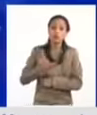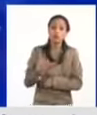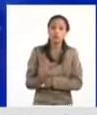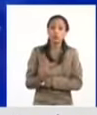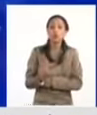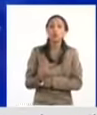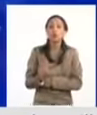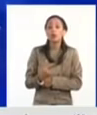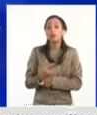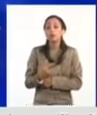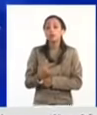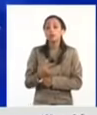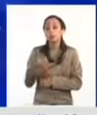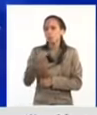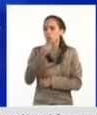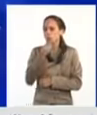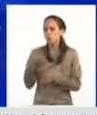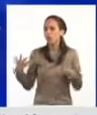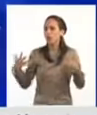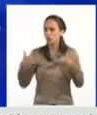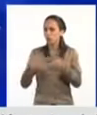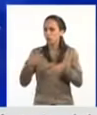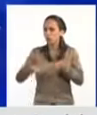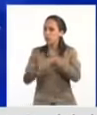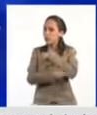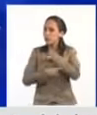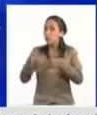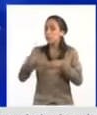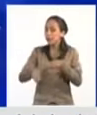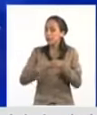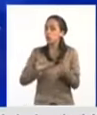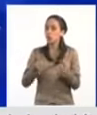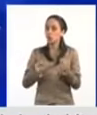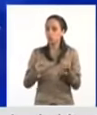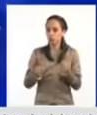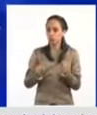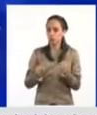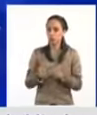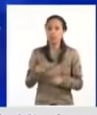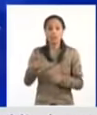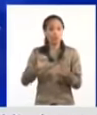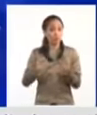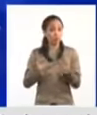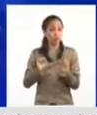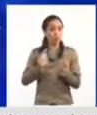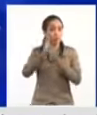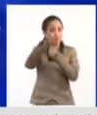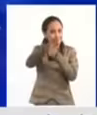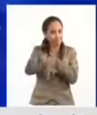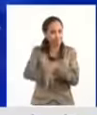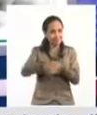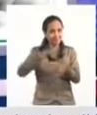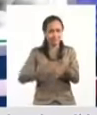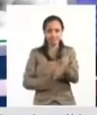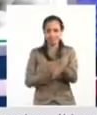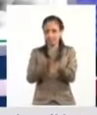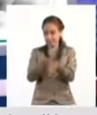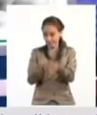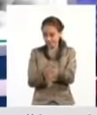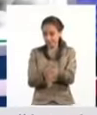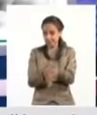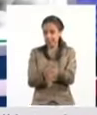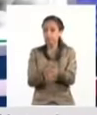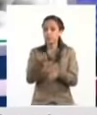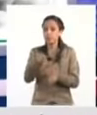garantizar que se mantenga el control. Control para ganar en disciplina en la contención de la pandemia de COVID-19 a partir de